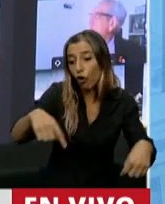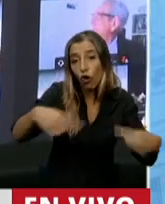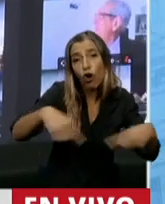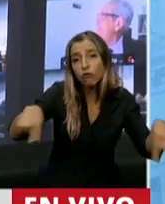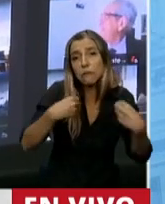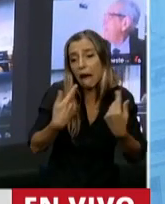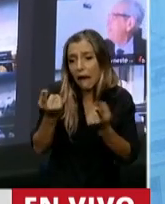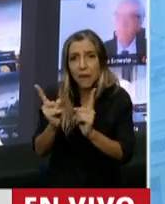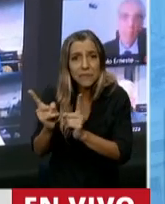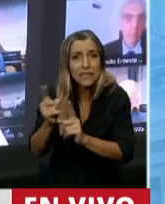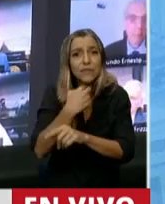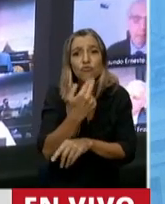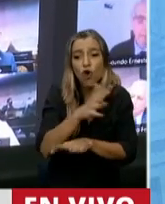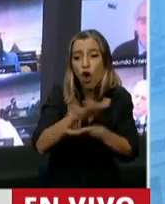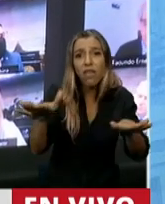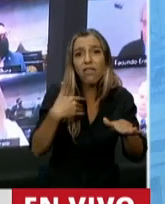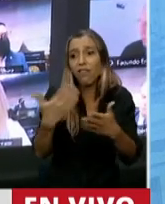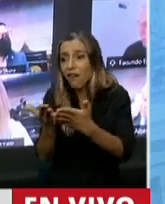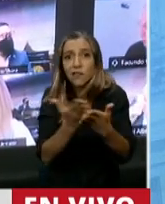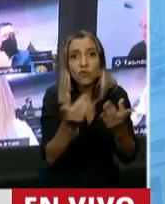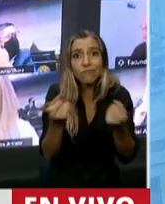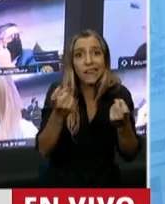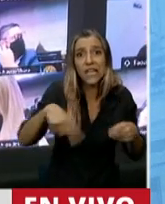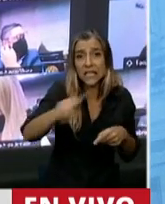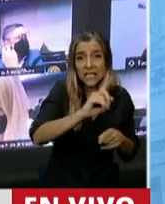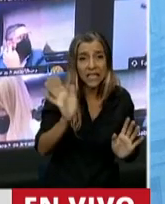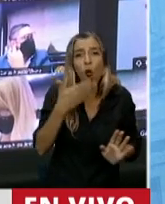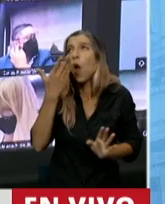siquiera estoy hablando de si tiene que pagar